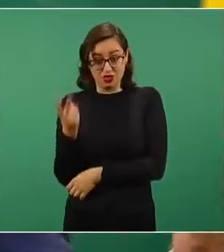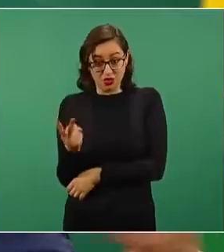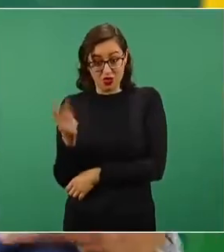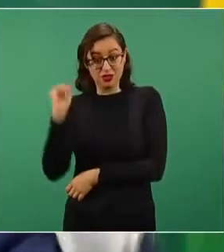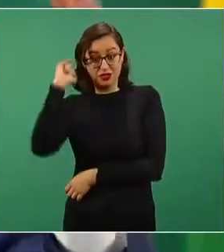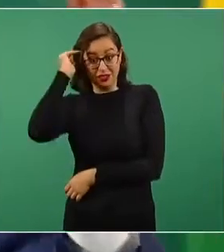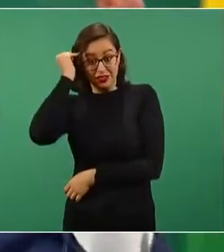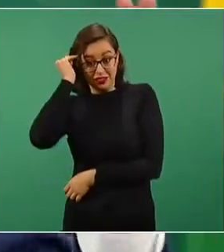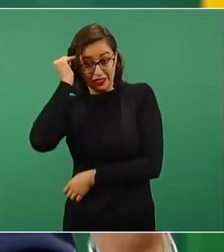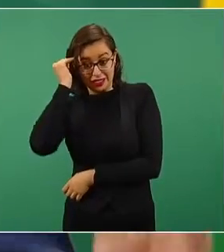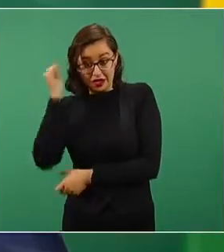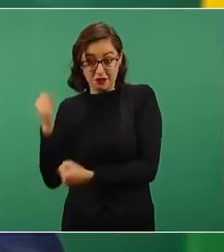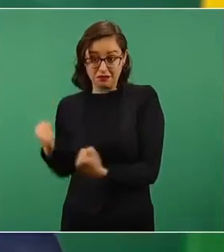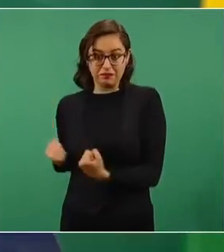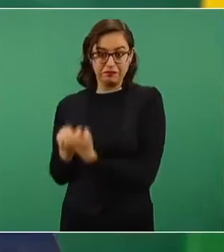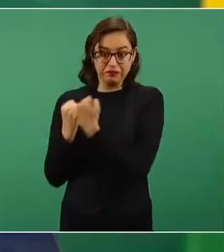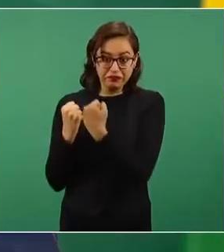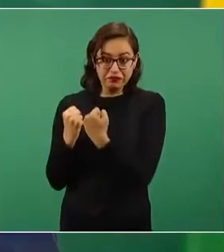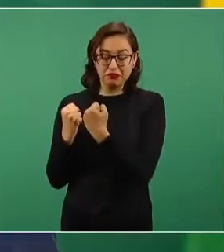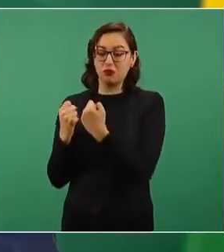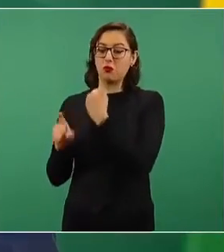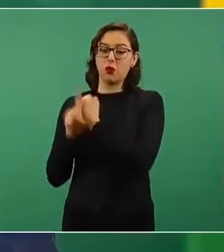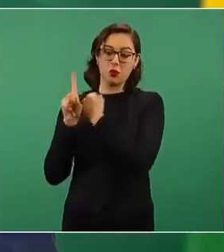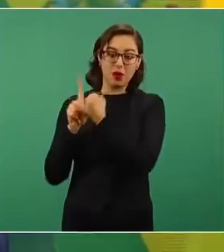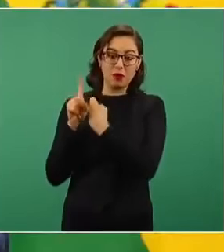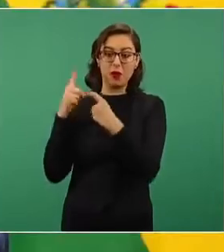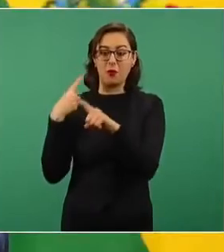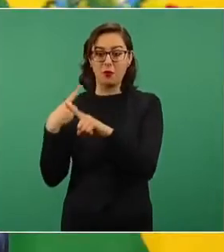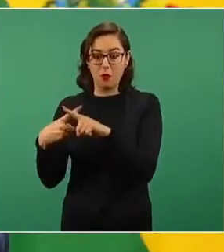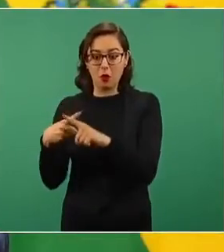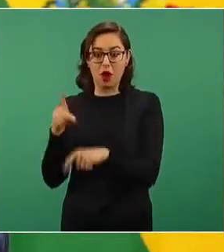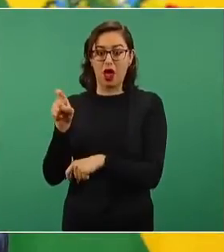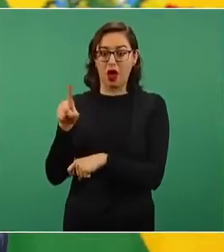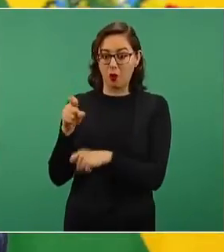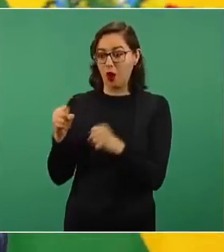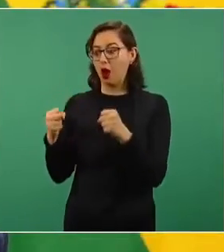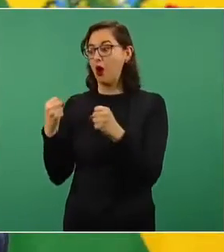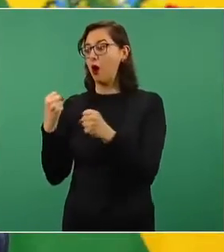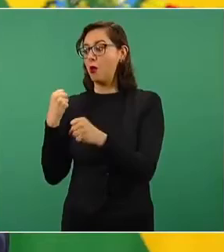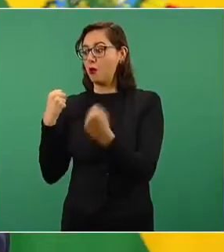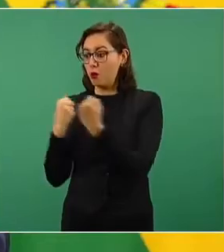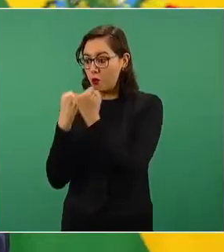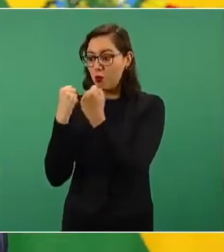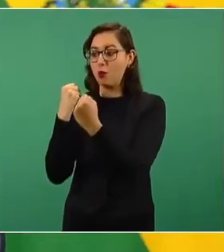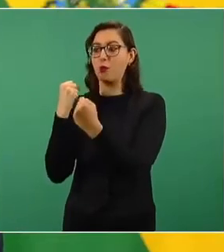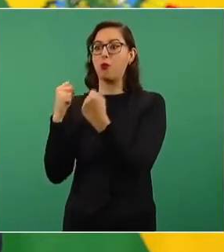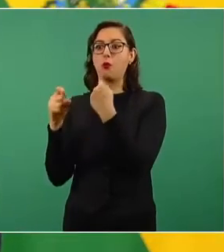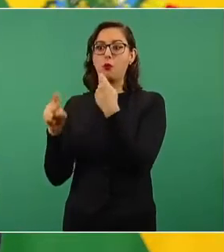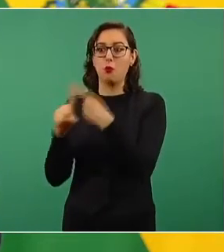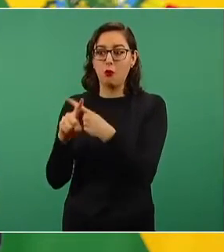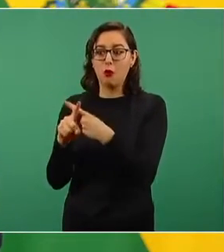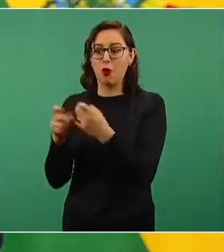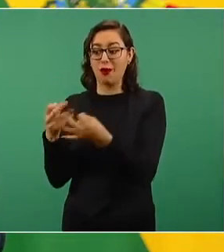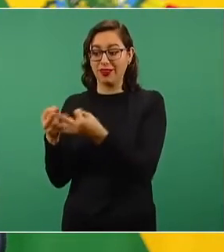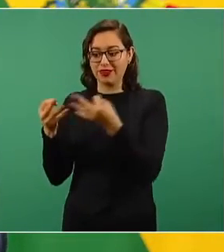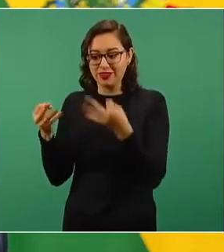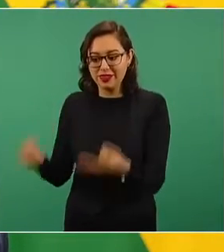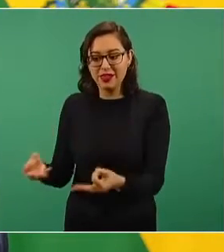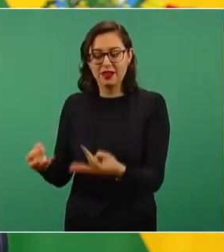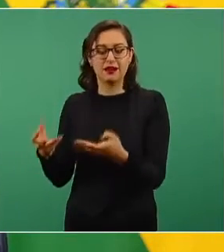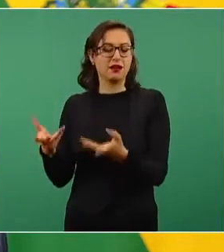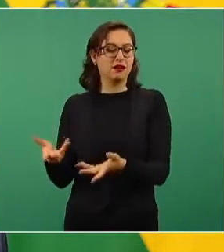hay muchísimos conflictos en Oaxaca, en Chiapas, en todos lados, entre las mismas